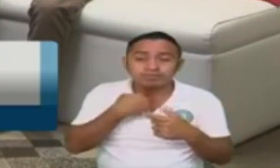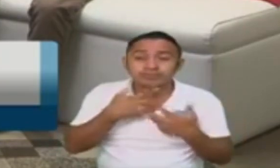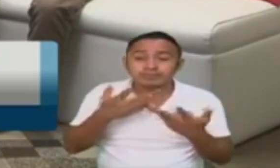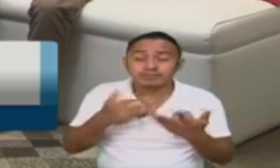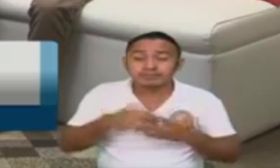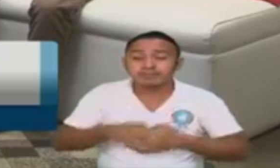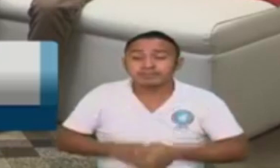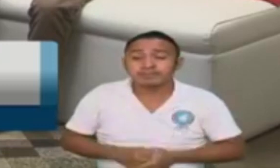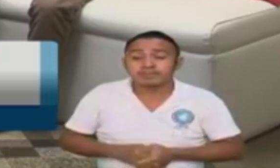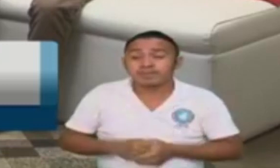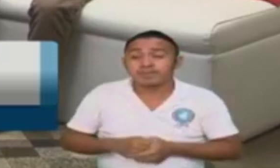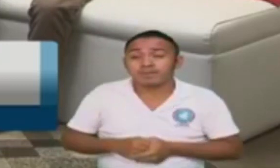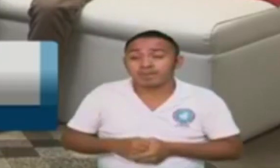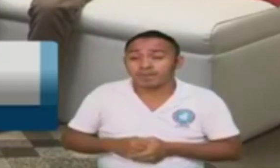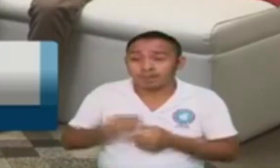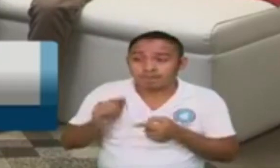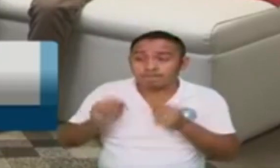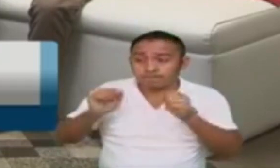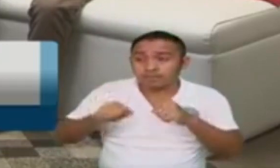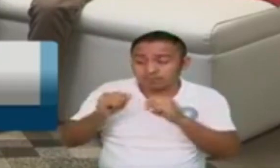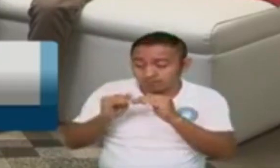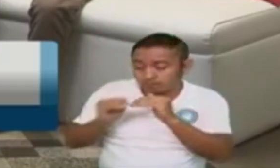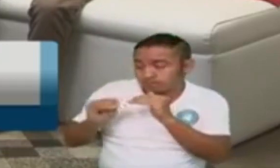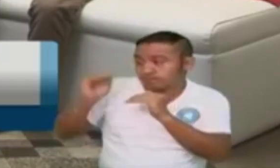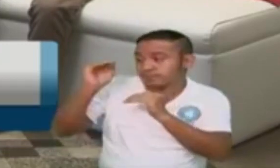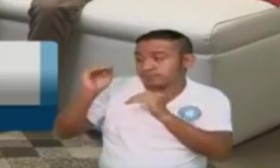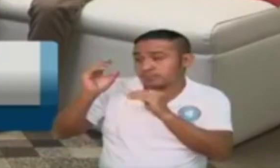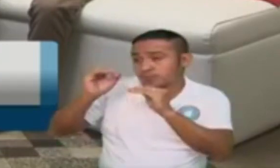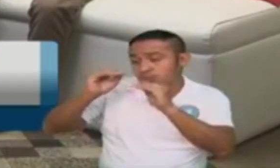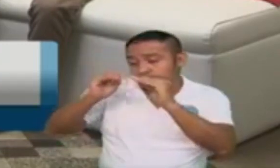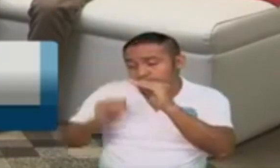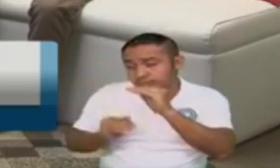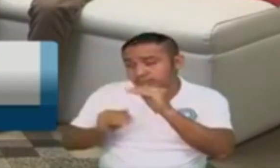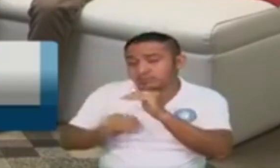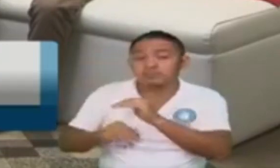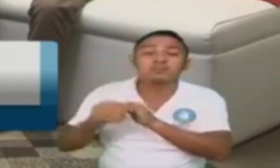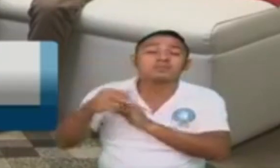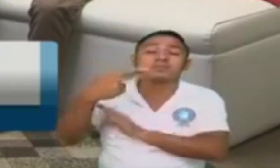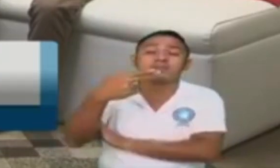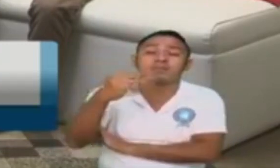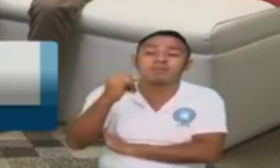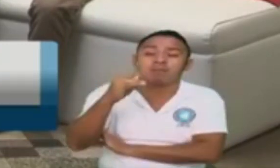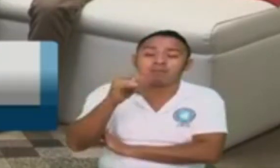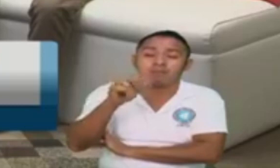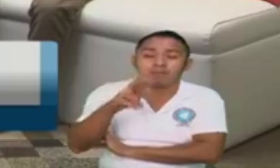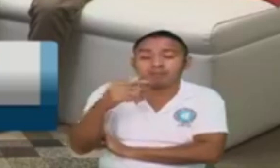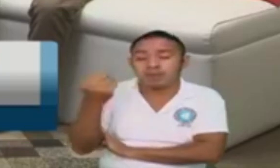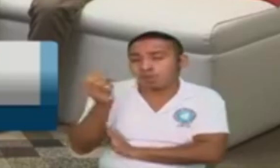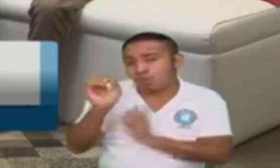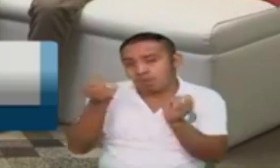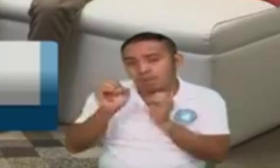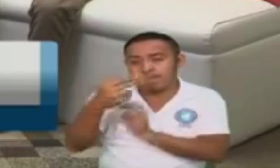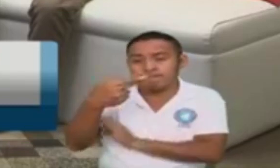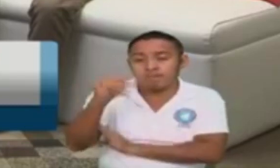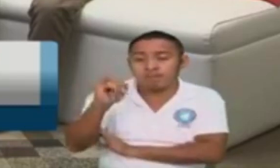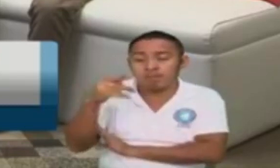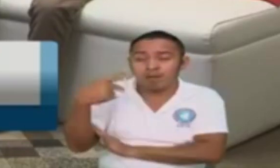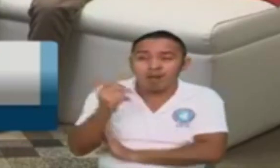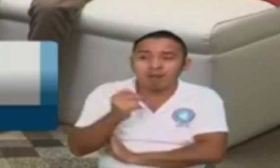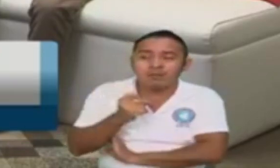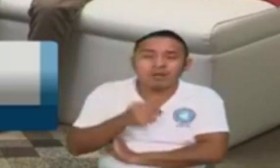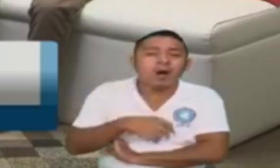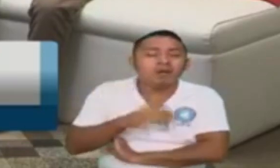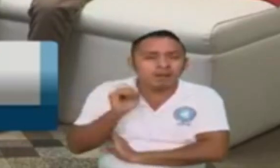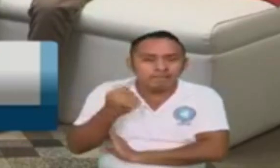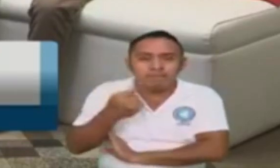puede tener hiperfunción o puede tener hipofunción. Puede ser cualquiera de las dos alteraciones. O sea, primero estamos hablando de